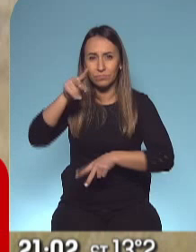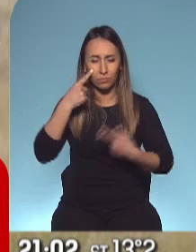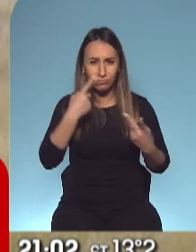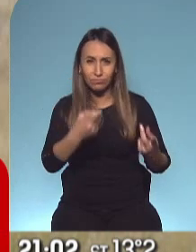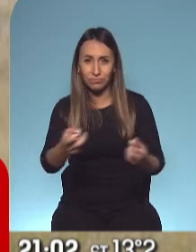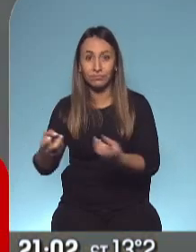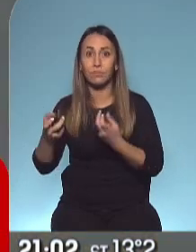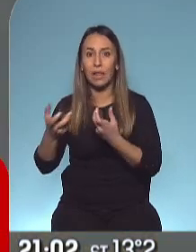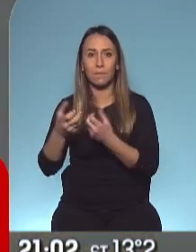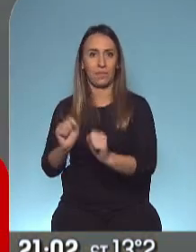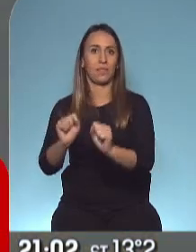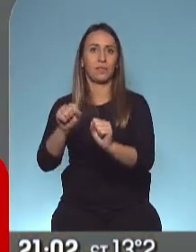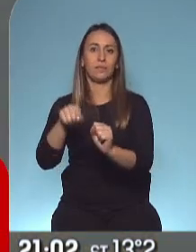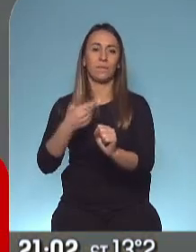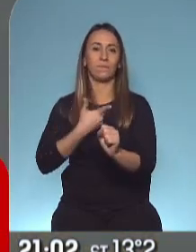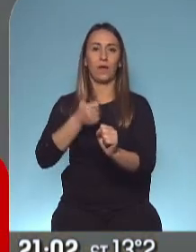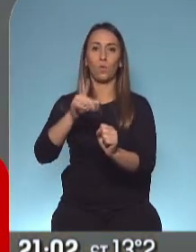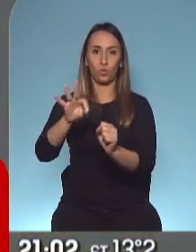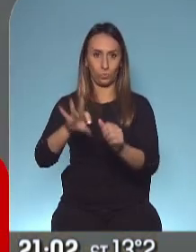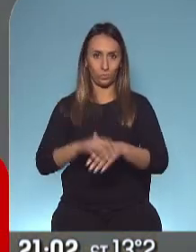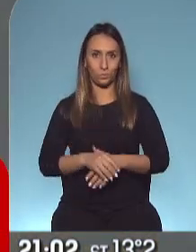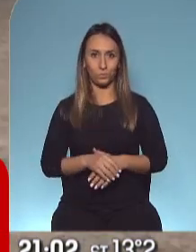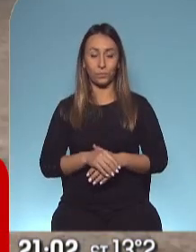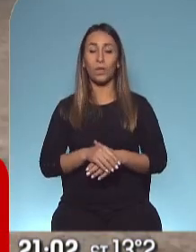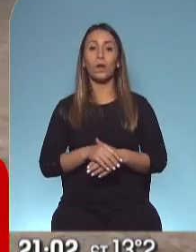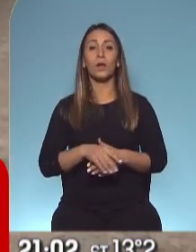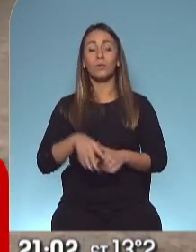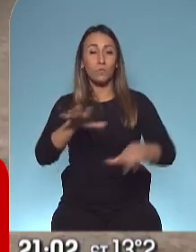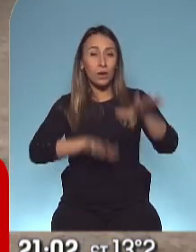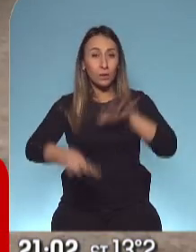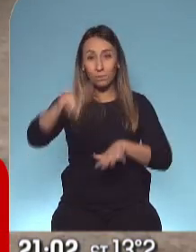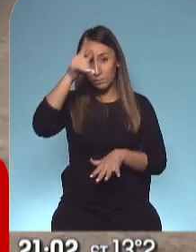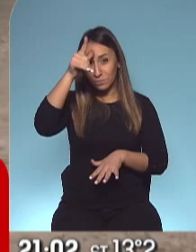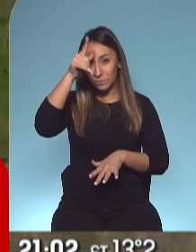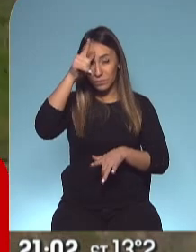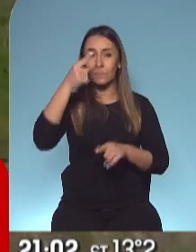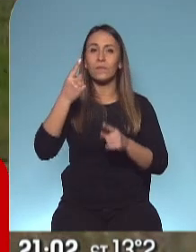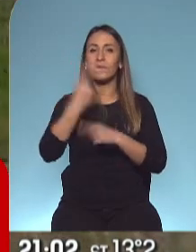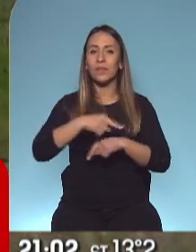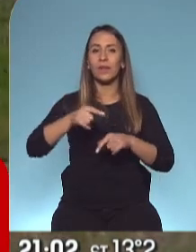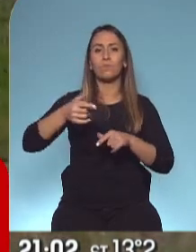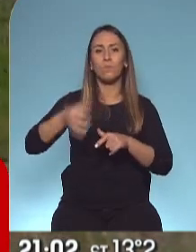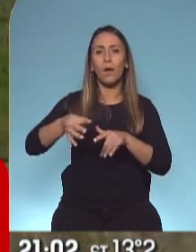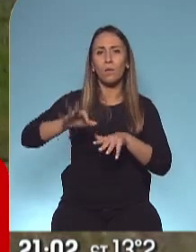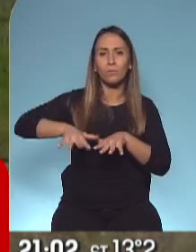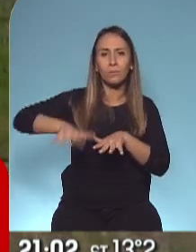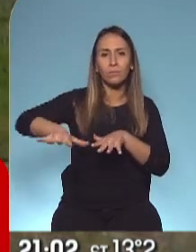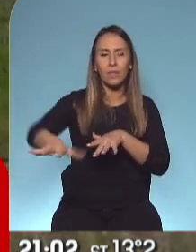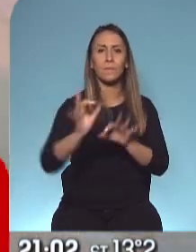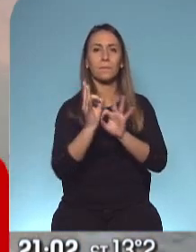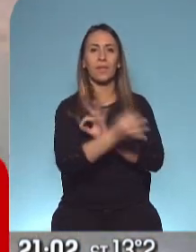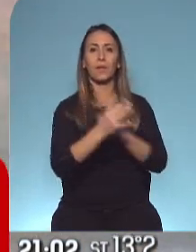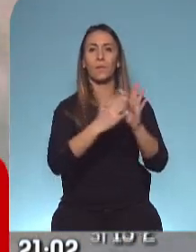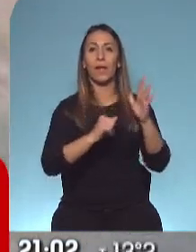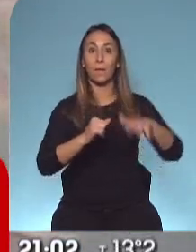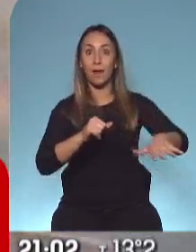de Facundo Astudillo Castro. El operativo se ha desdoblado en varias localidades cercanas a Bahía Blanca. Participan